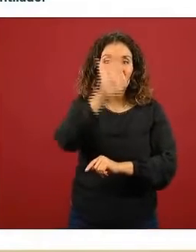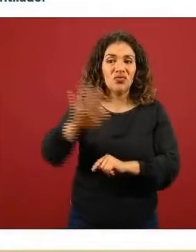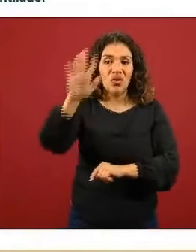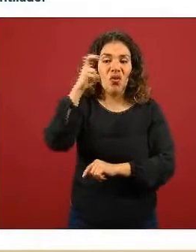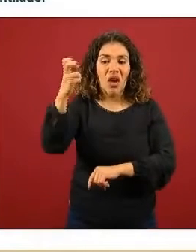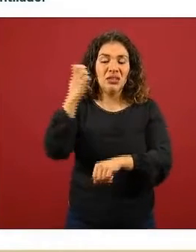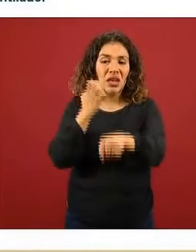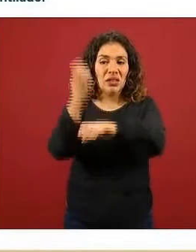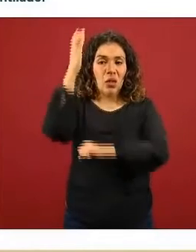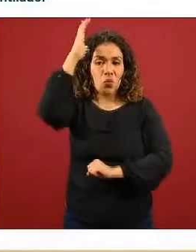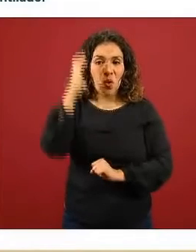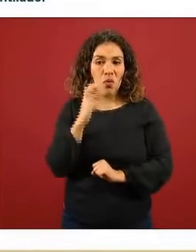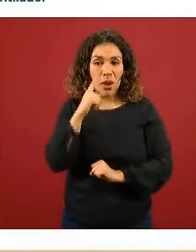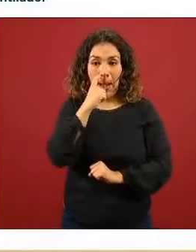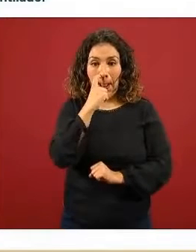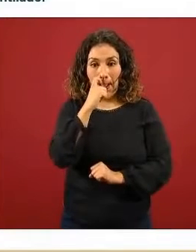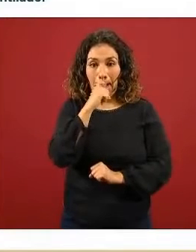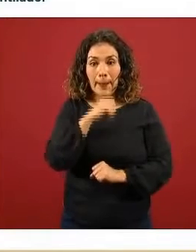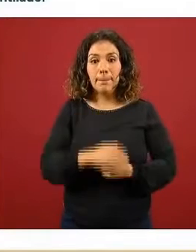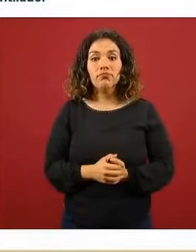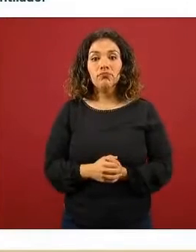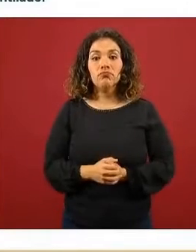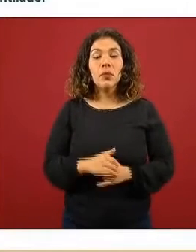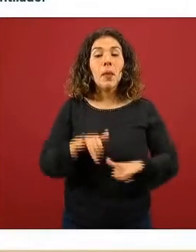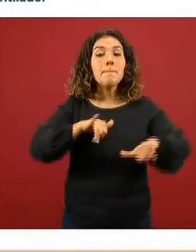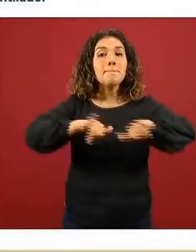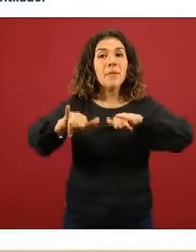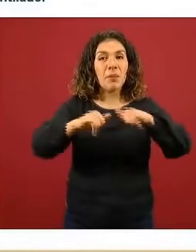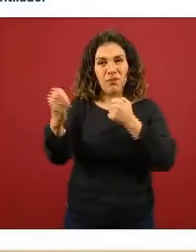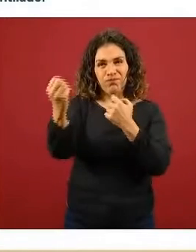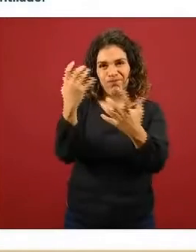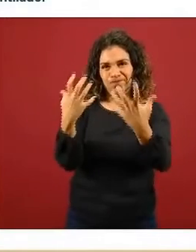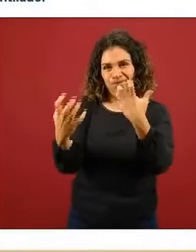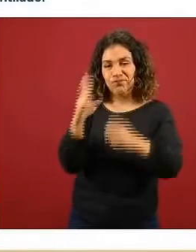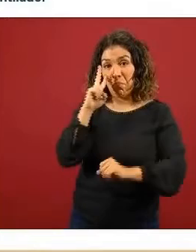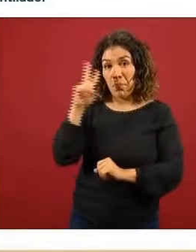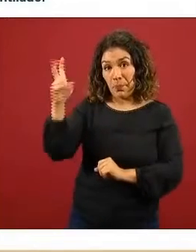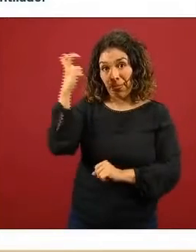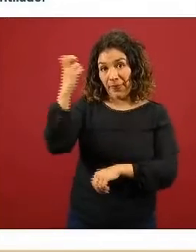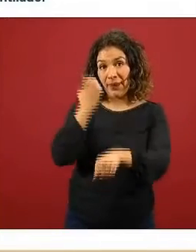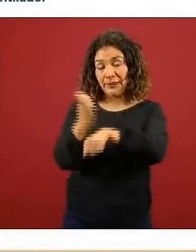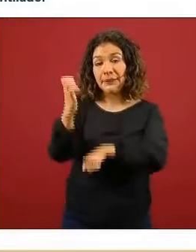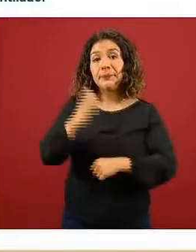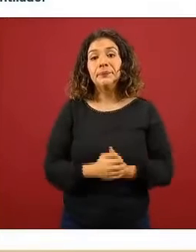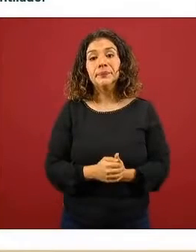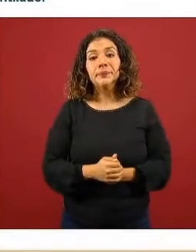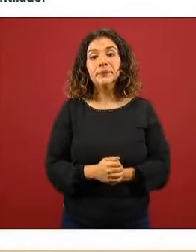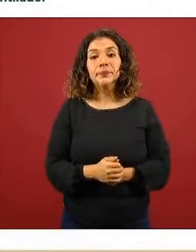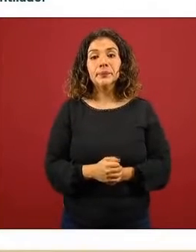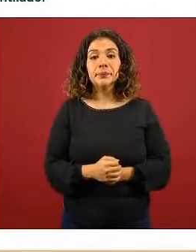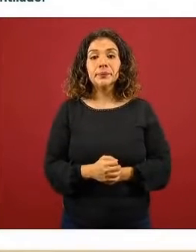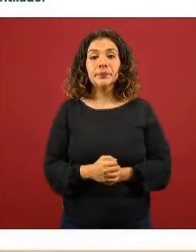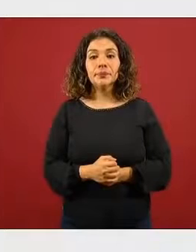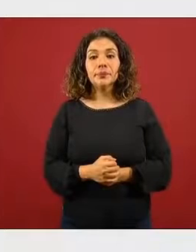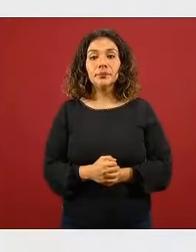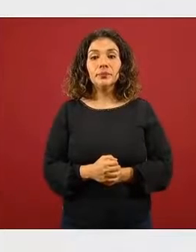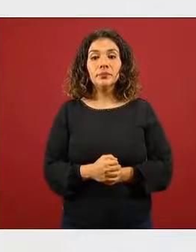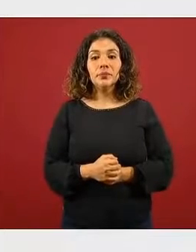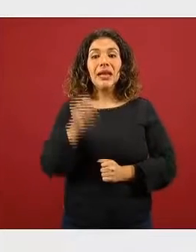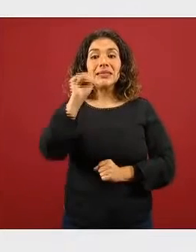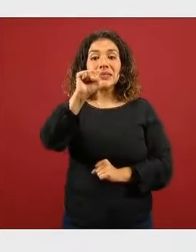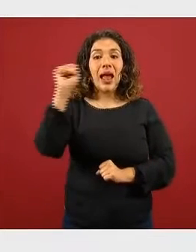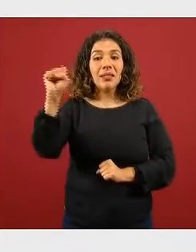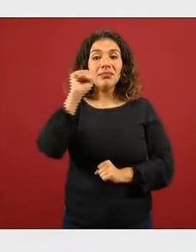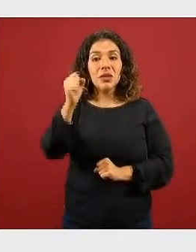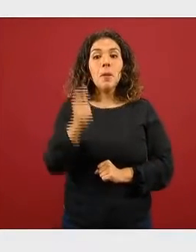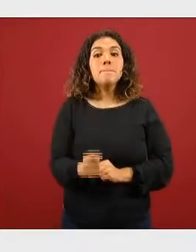estado de Coahuila. Veamos el mapa municipal del estado de Coahuila, el mapa animado. Saltillo inicia con los